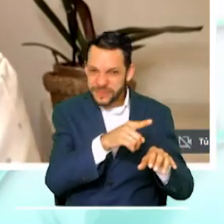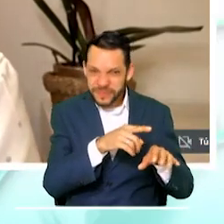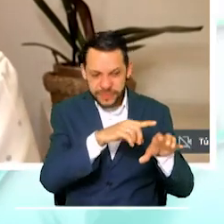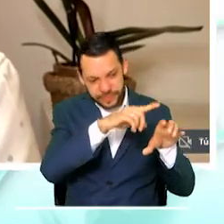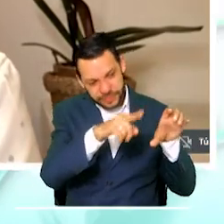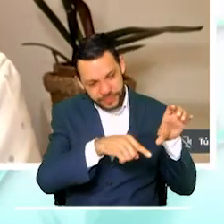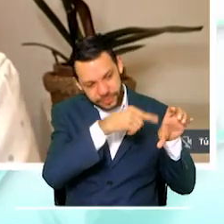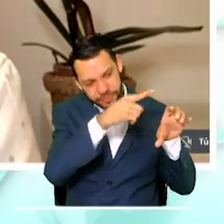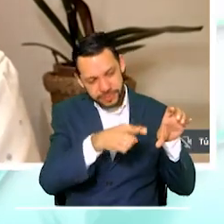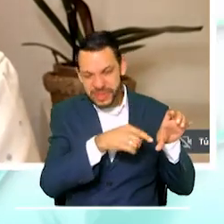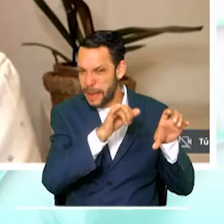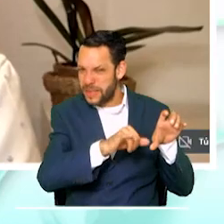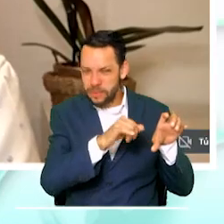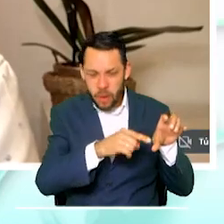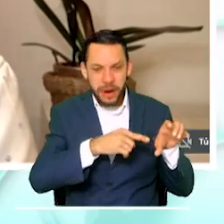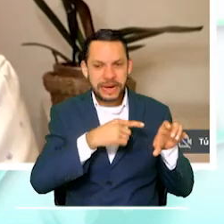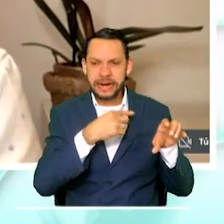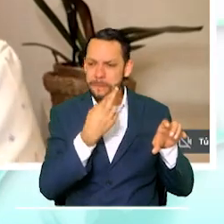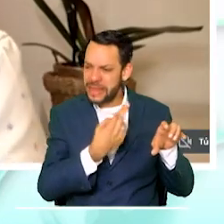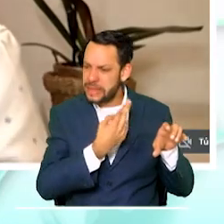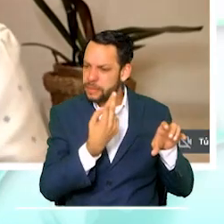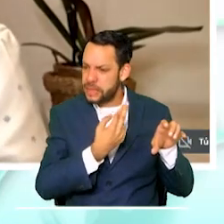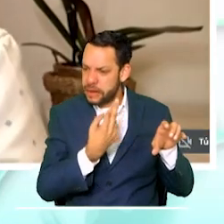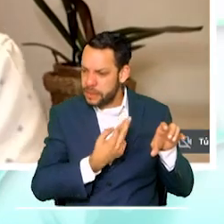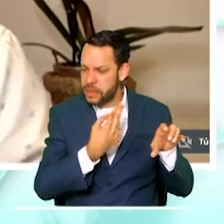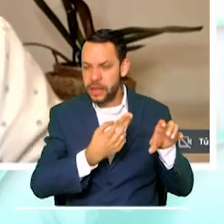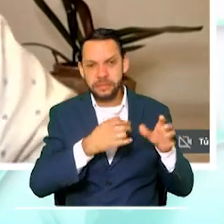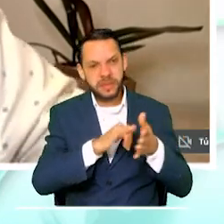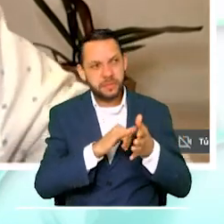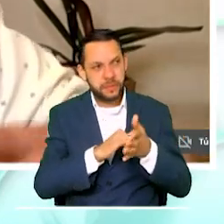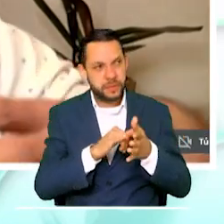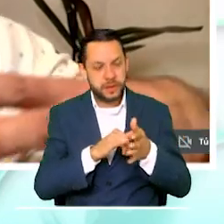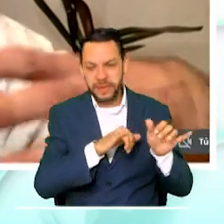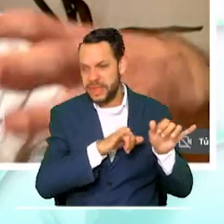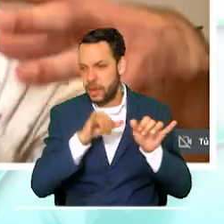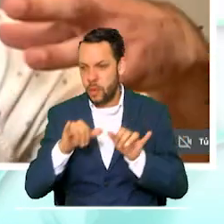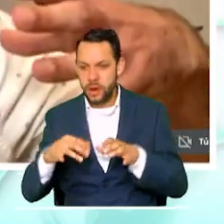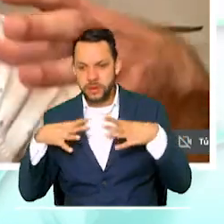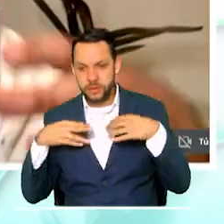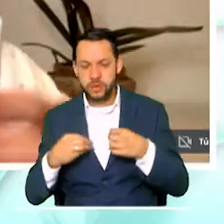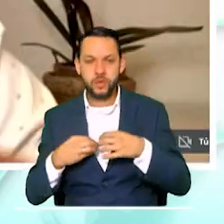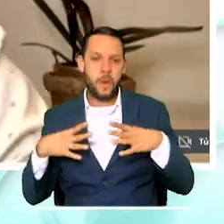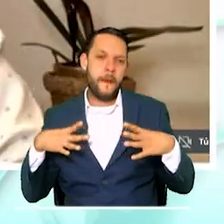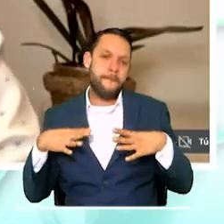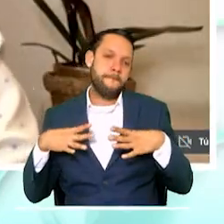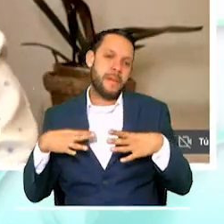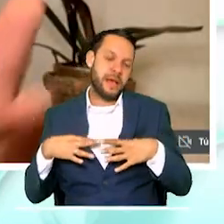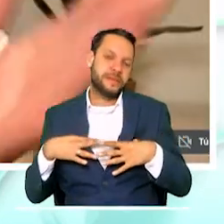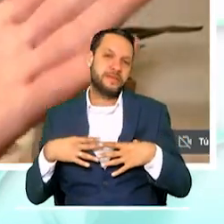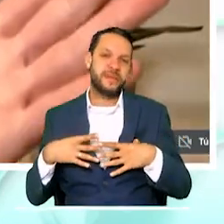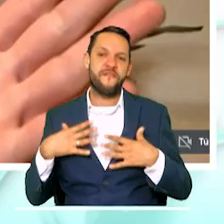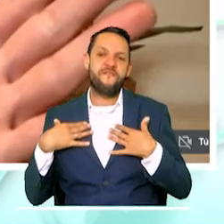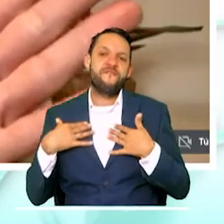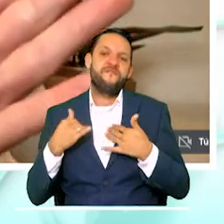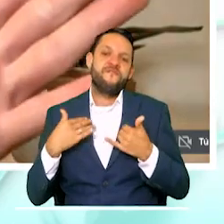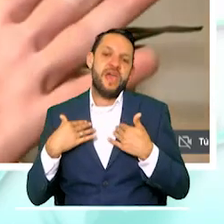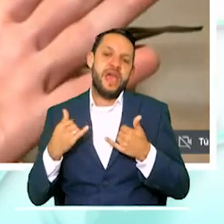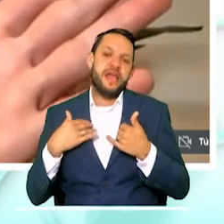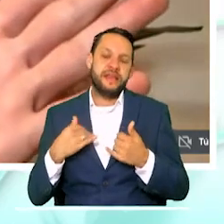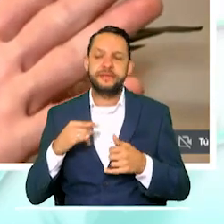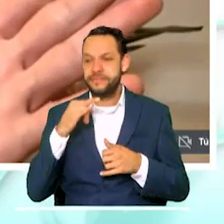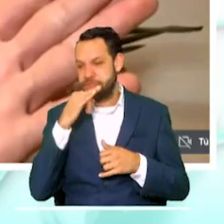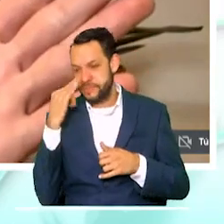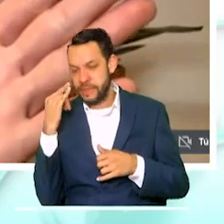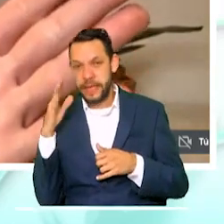de vacaciones, estamos en mindfulness naturalmente. Uno huele, uno está con gratitud, pero cuando nos llega la cuenta de la